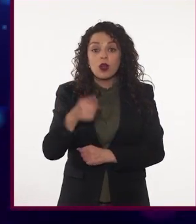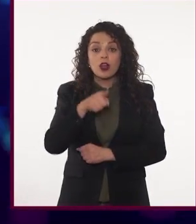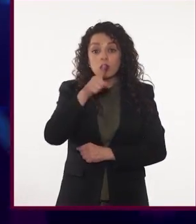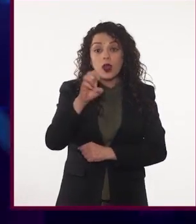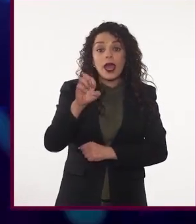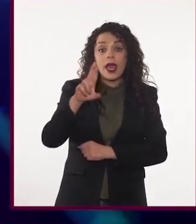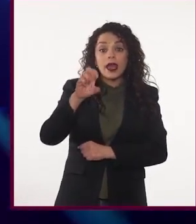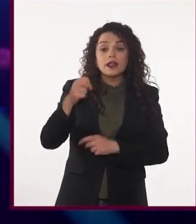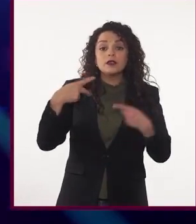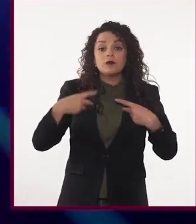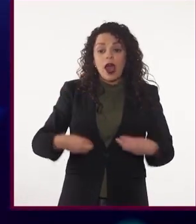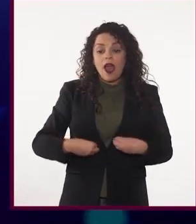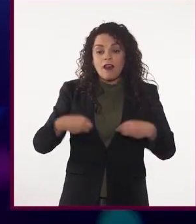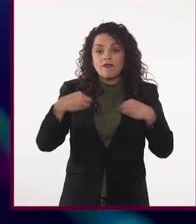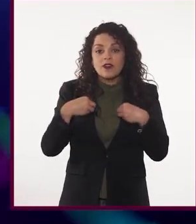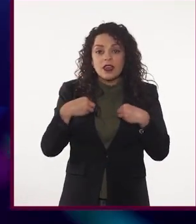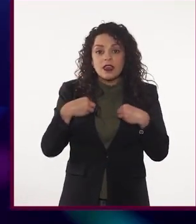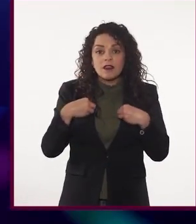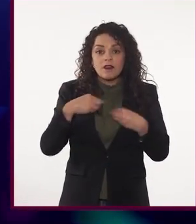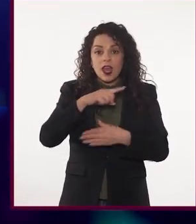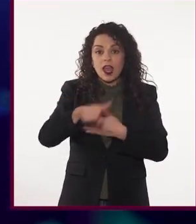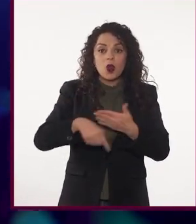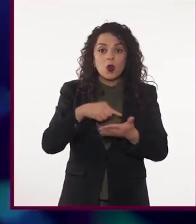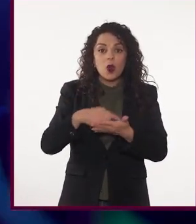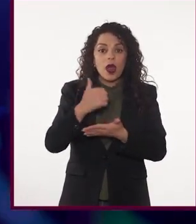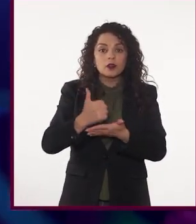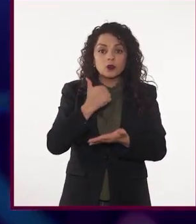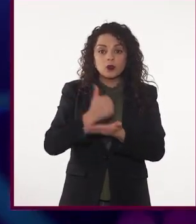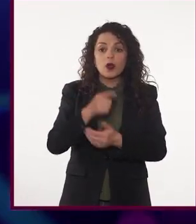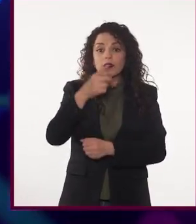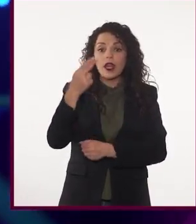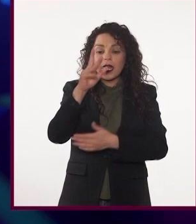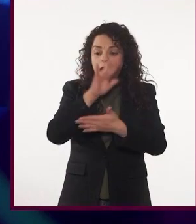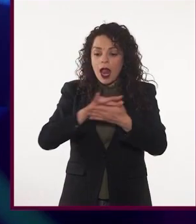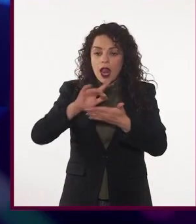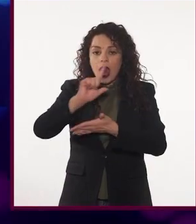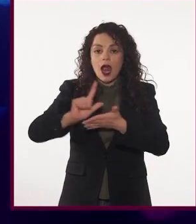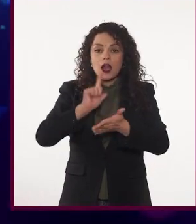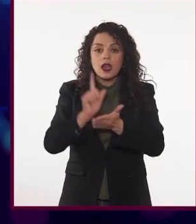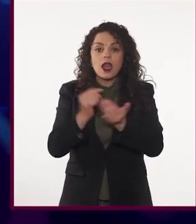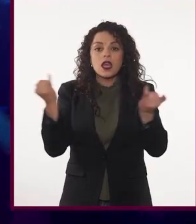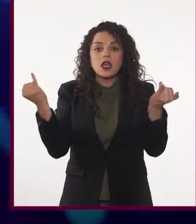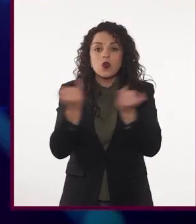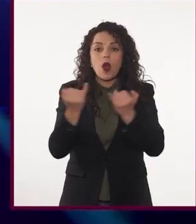ciudadano. Tienes que leer la Ley de Igualdad, tienes que leer la Ley